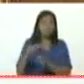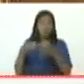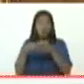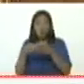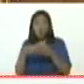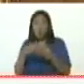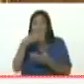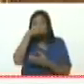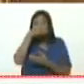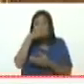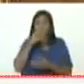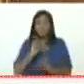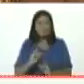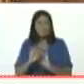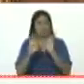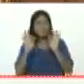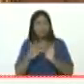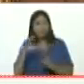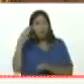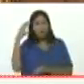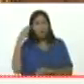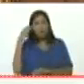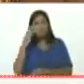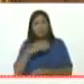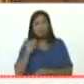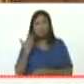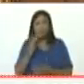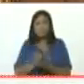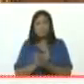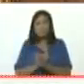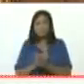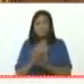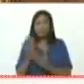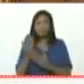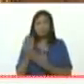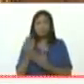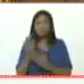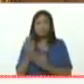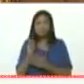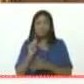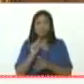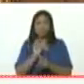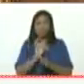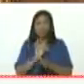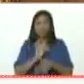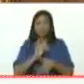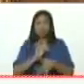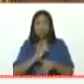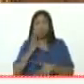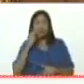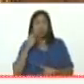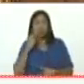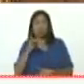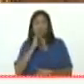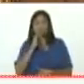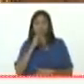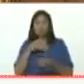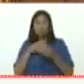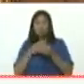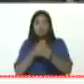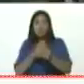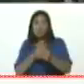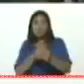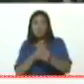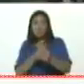Un poco lo que pasa en Colombia, querida compañera Patricia. Ya no es noticia que asesinen a líderes de derechos